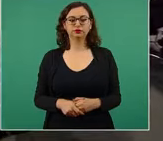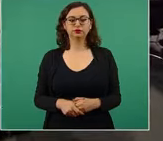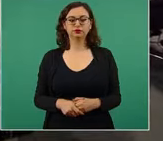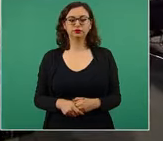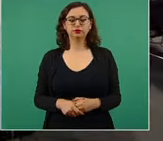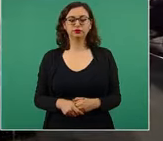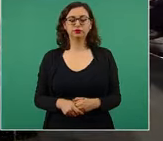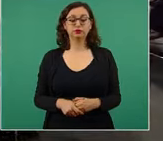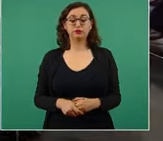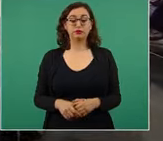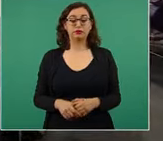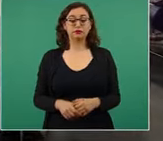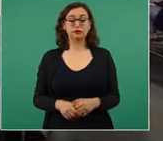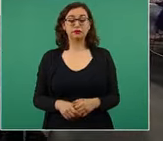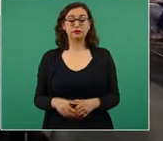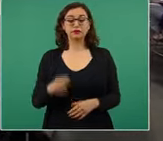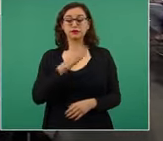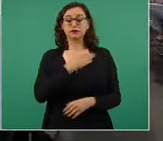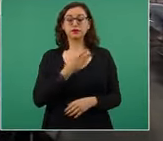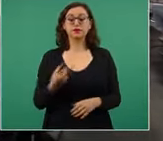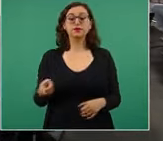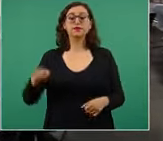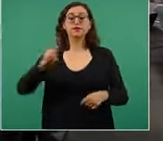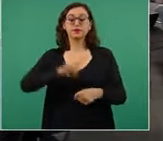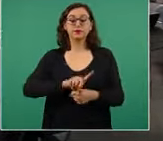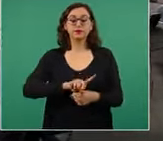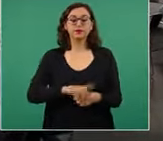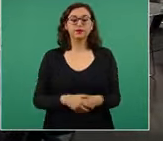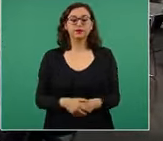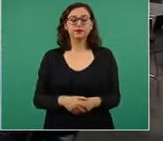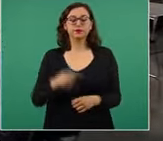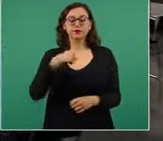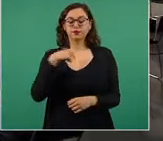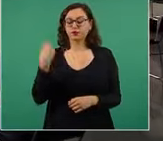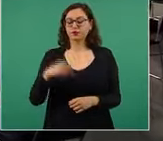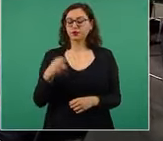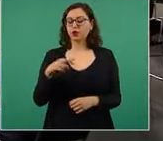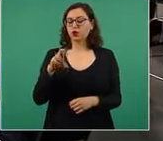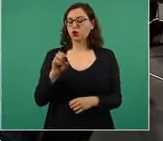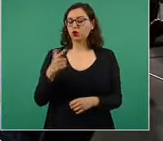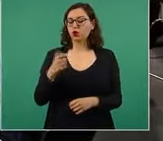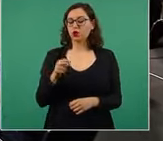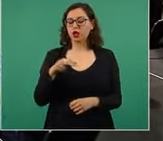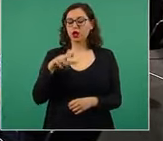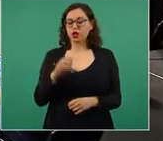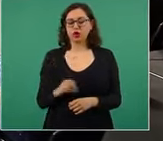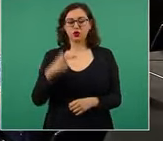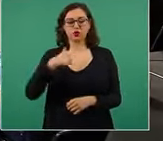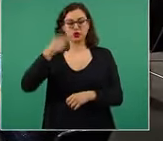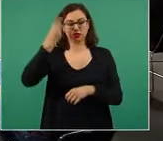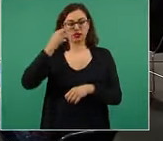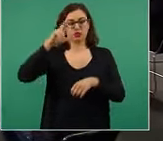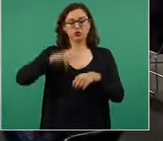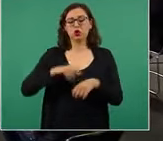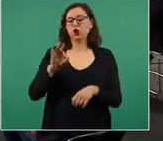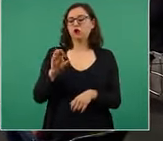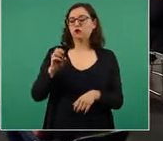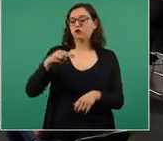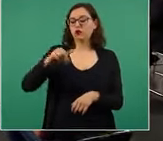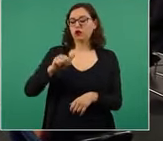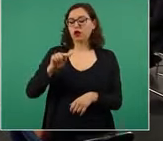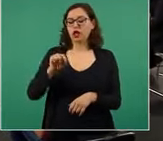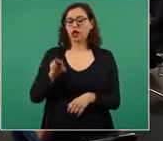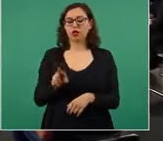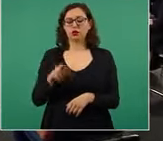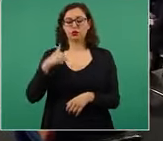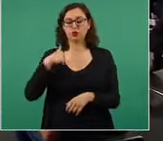Ah, sí, buenos días. Soy Rogelio Jiménez Pons, director de Fonatur, responsable de Tren Maya. Me